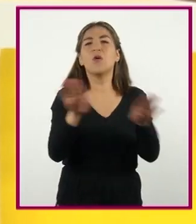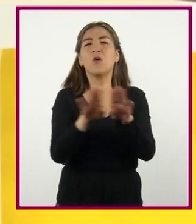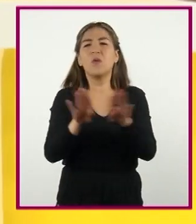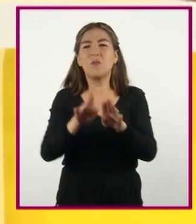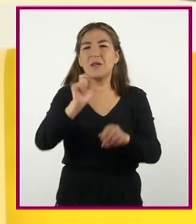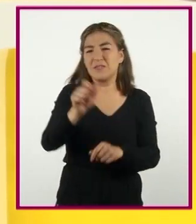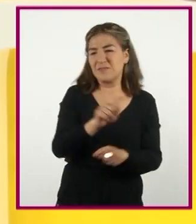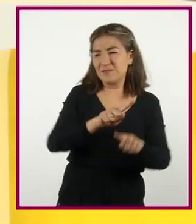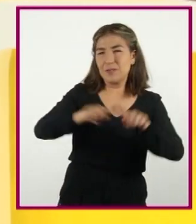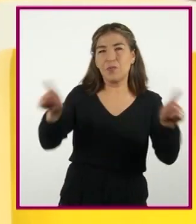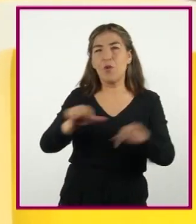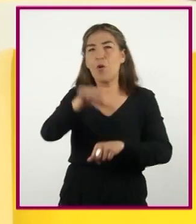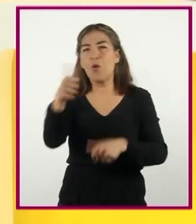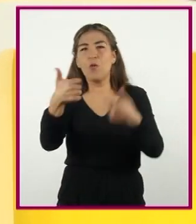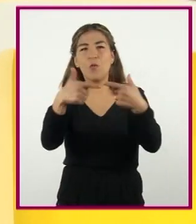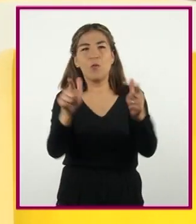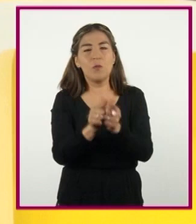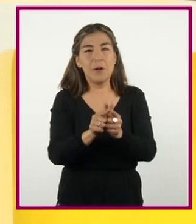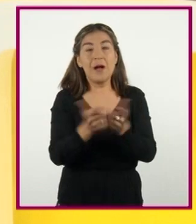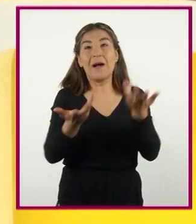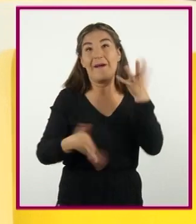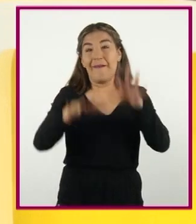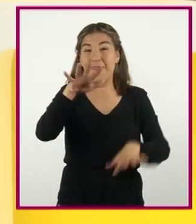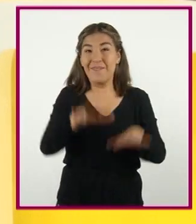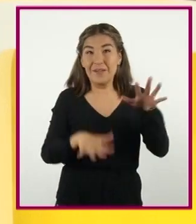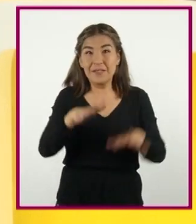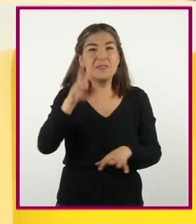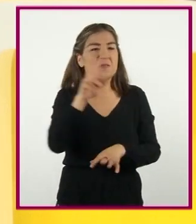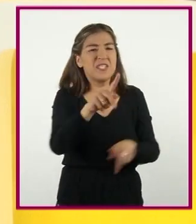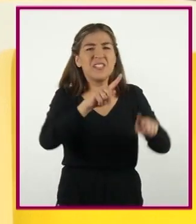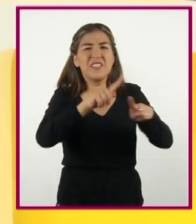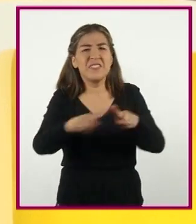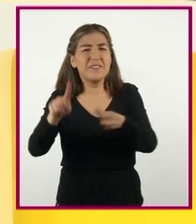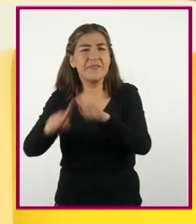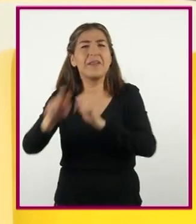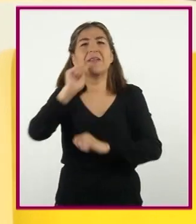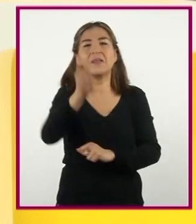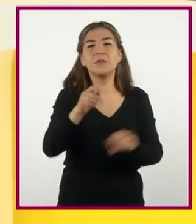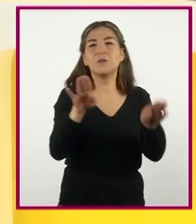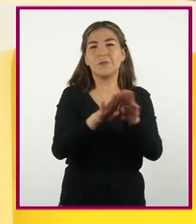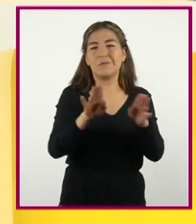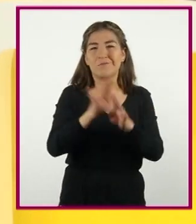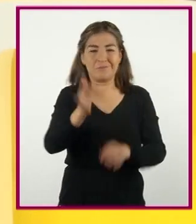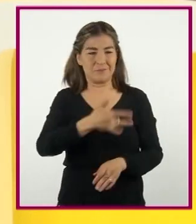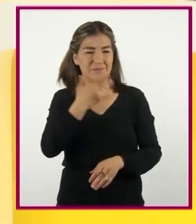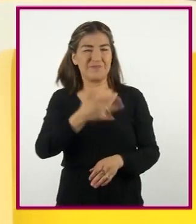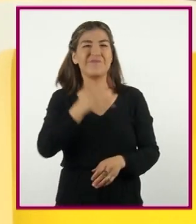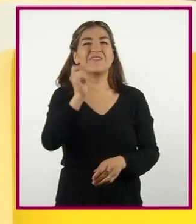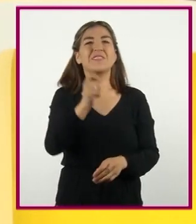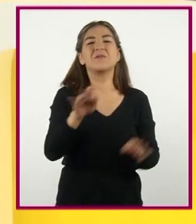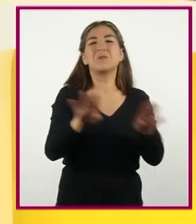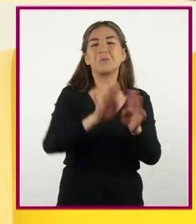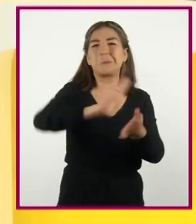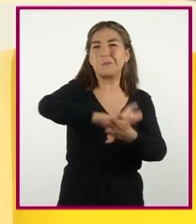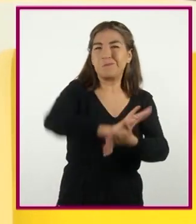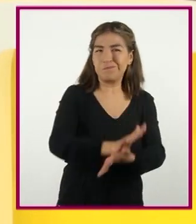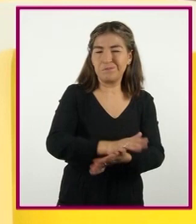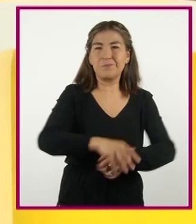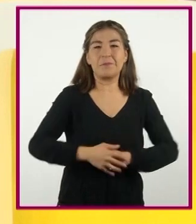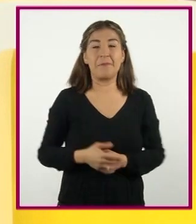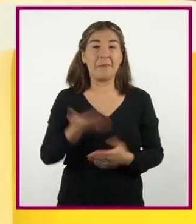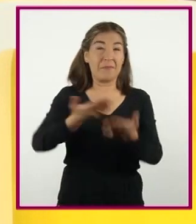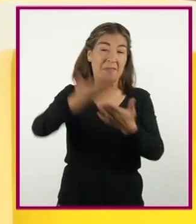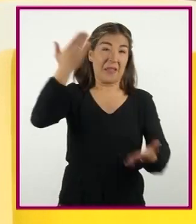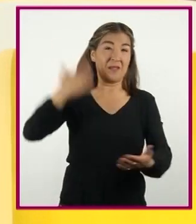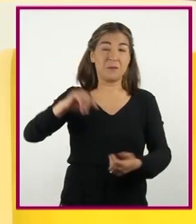distinguen de otros grupos, aunque en varios casos las diferencias han sido motivo de desigualdades.